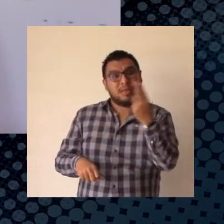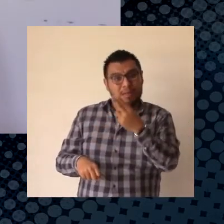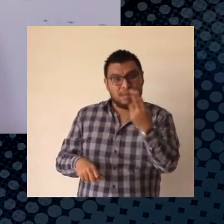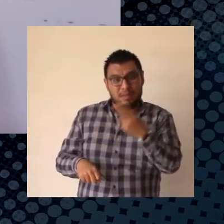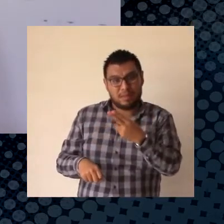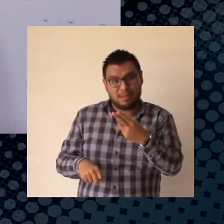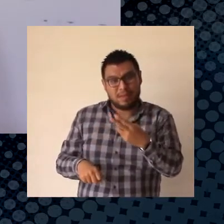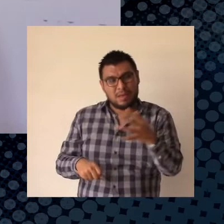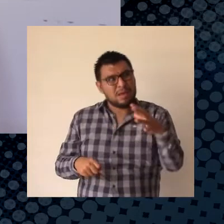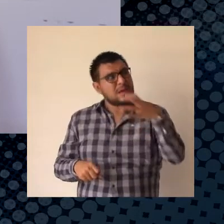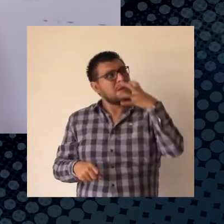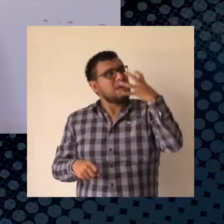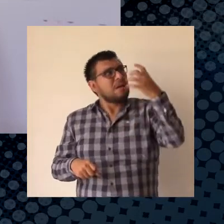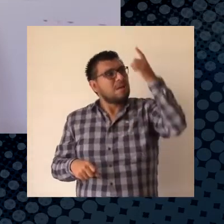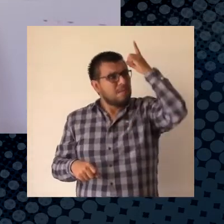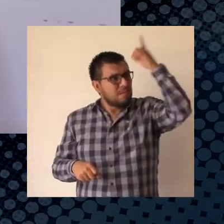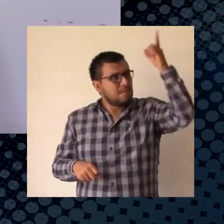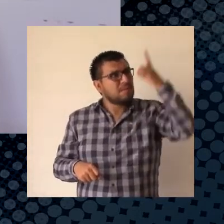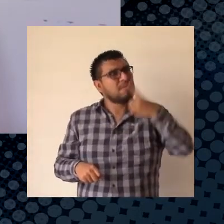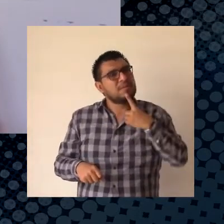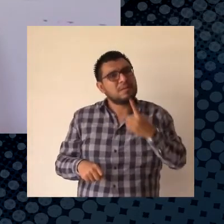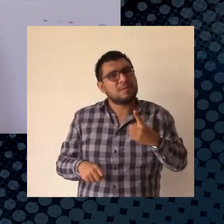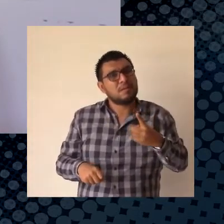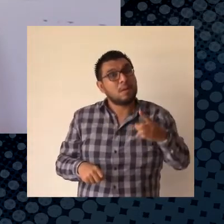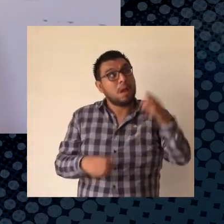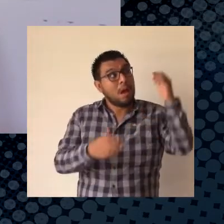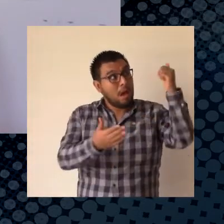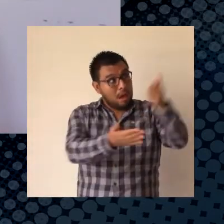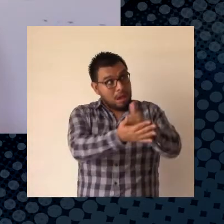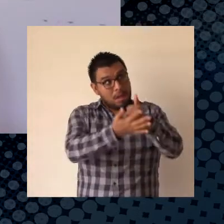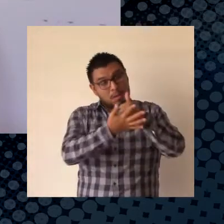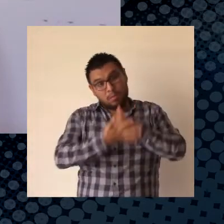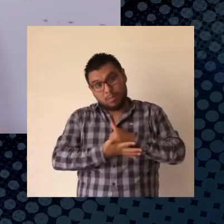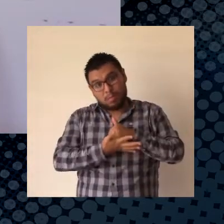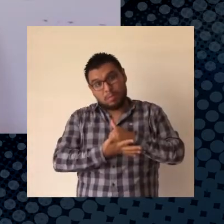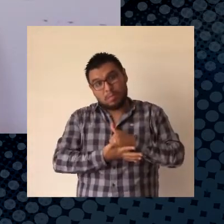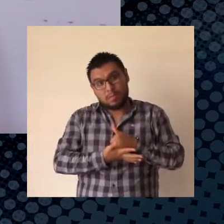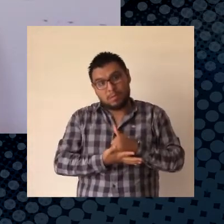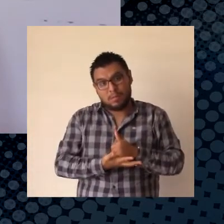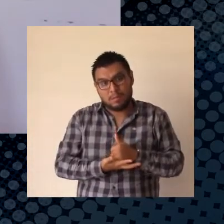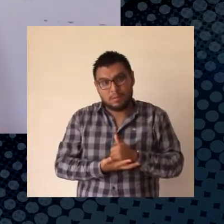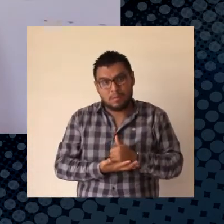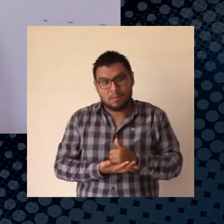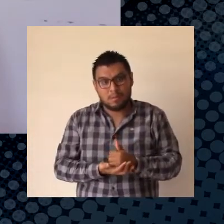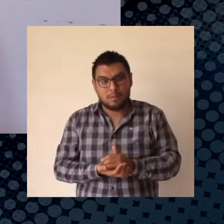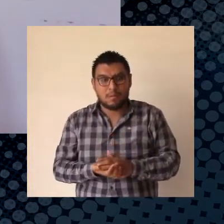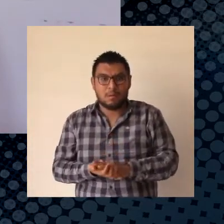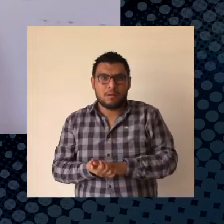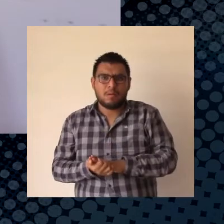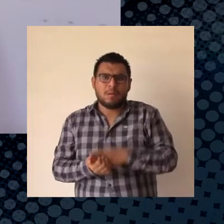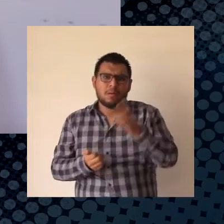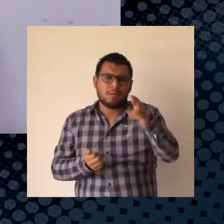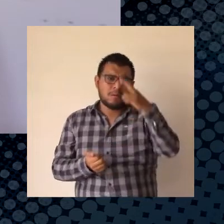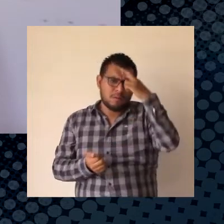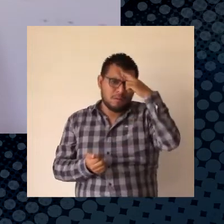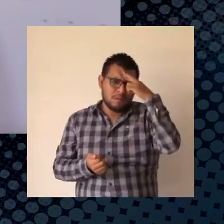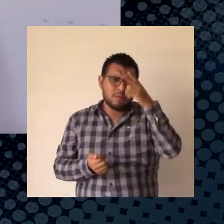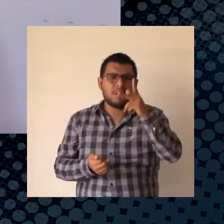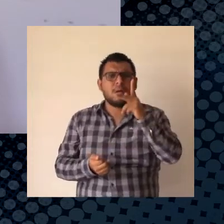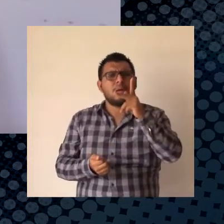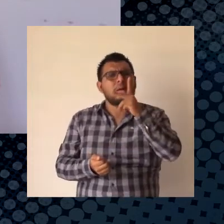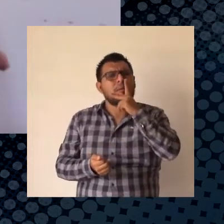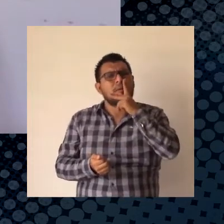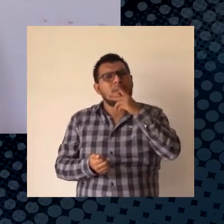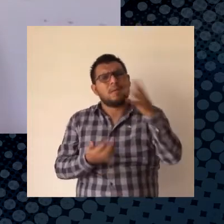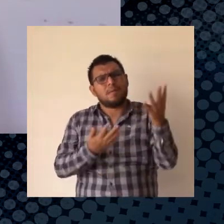y clame a Dios diciendo: Señor, ayúdame. ¿Se acuerdan de aquel papá que vino a ver al Señor Jesús